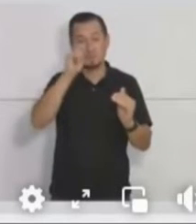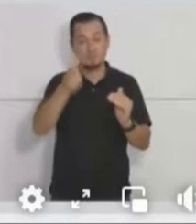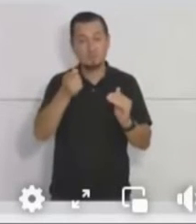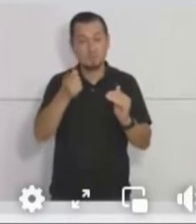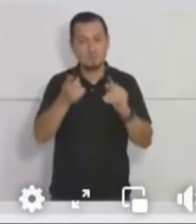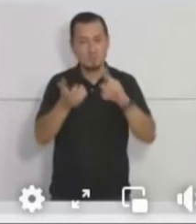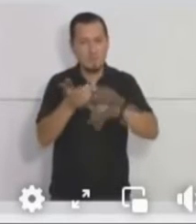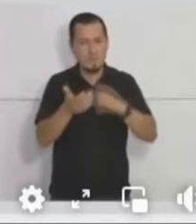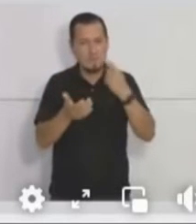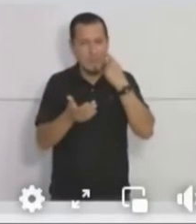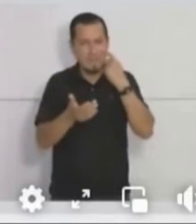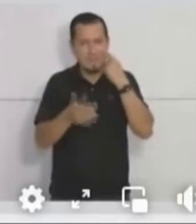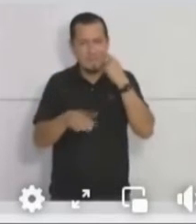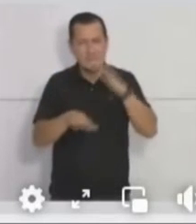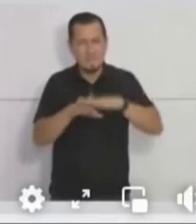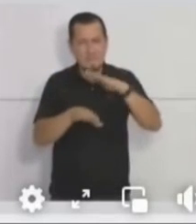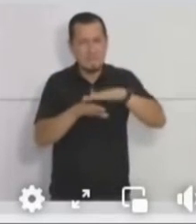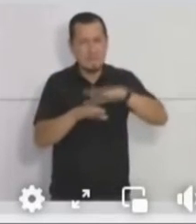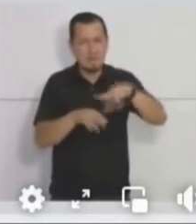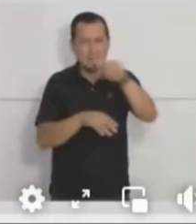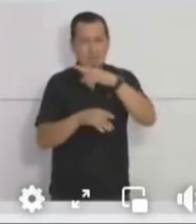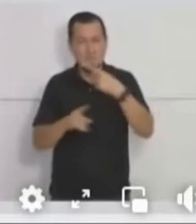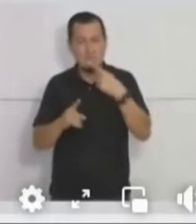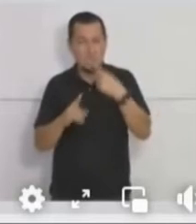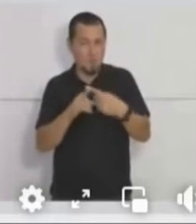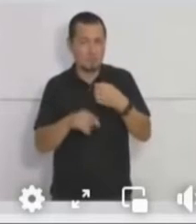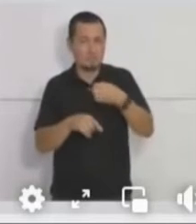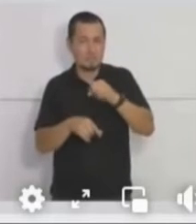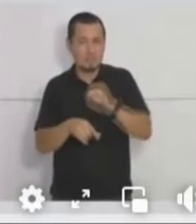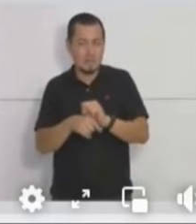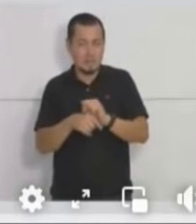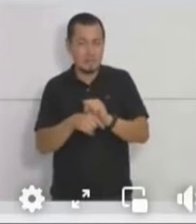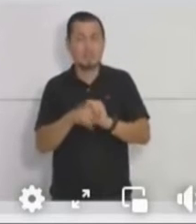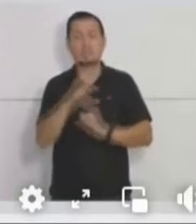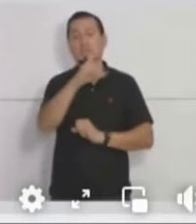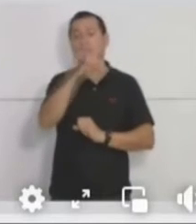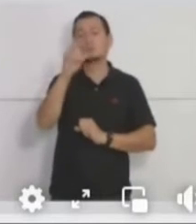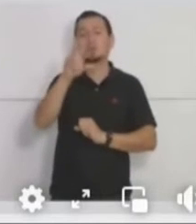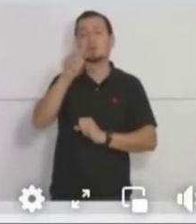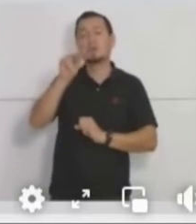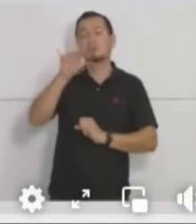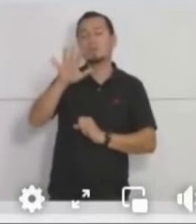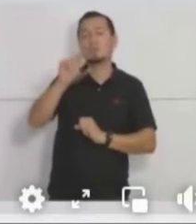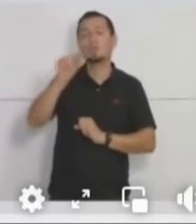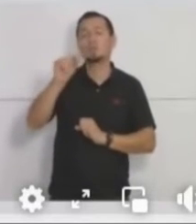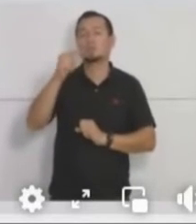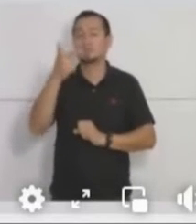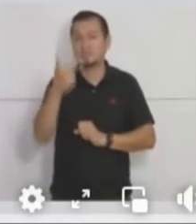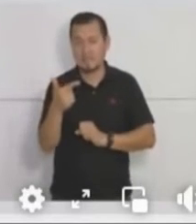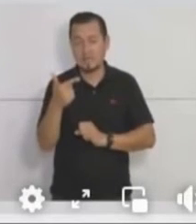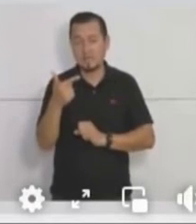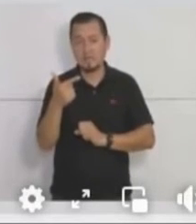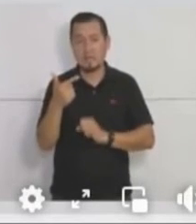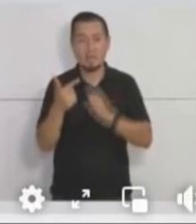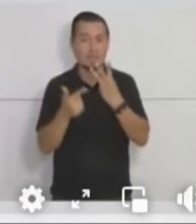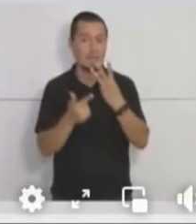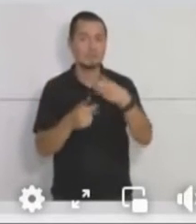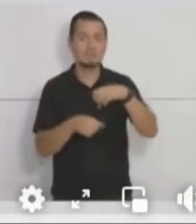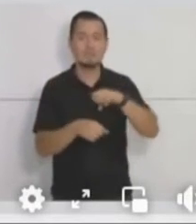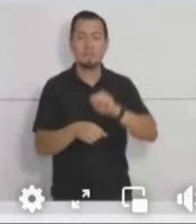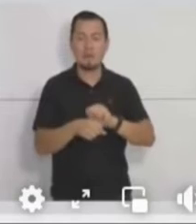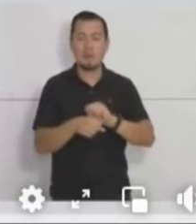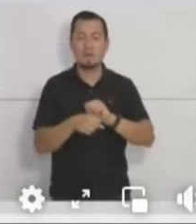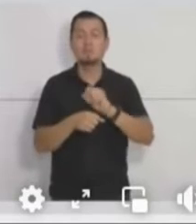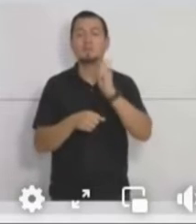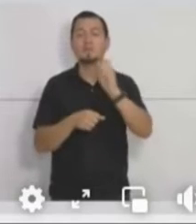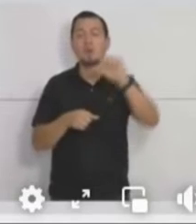de tasa de incidencia semanal, déjame checar dónde estaba, 185.7 hace tres